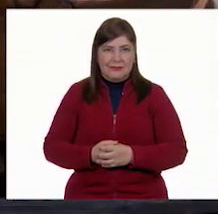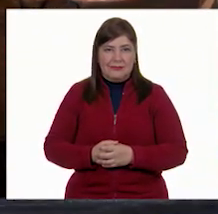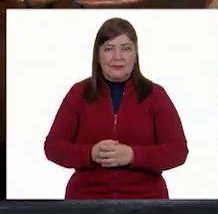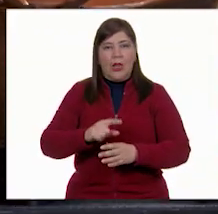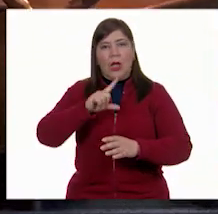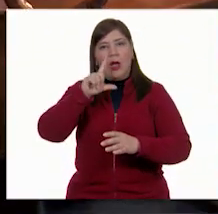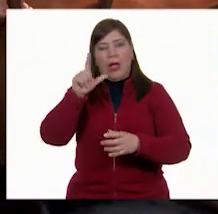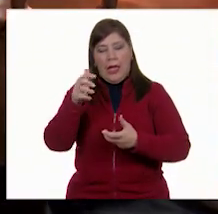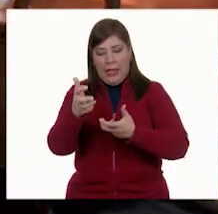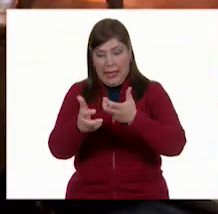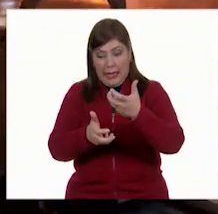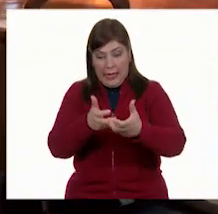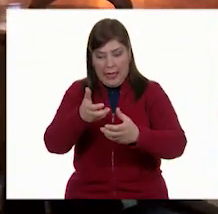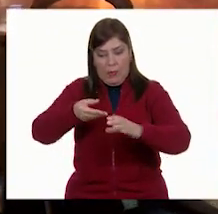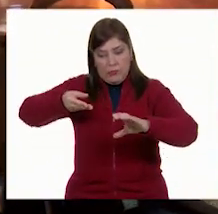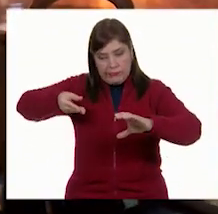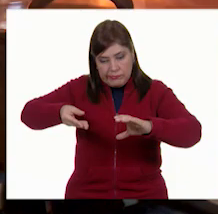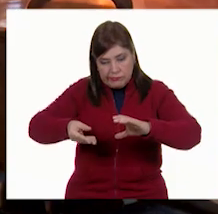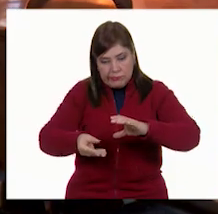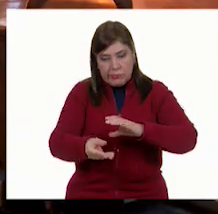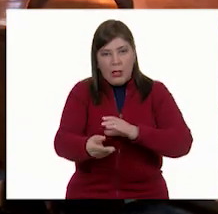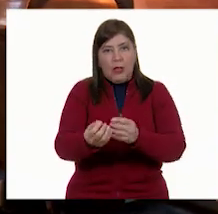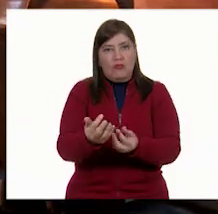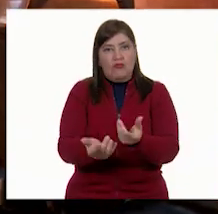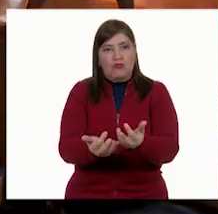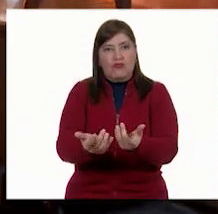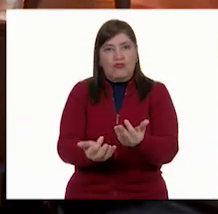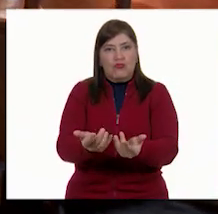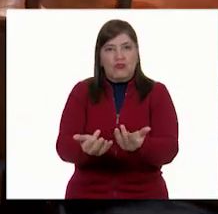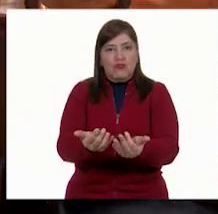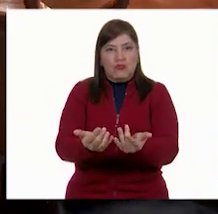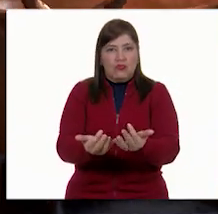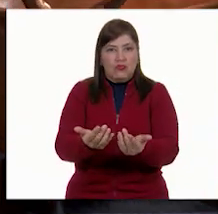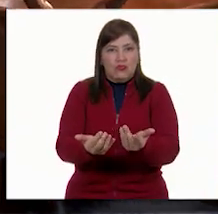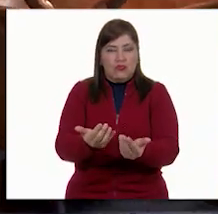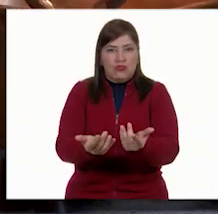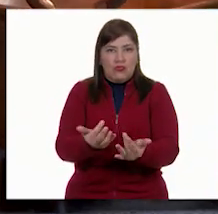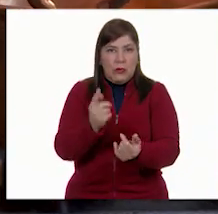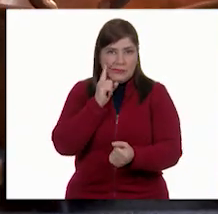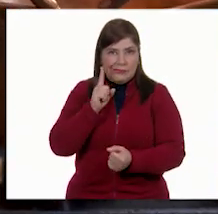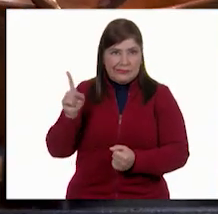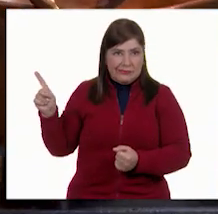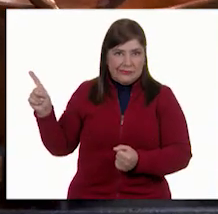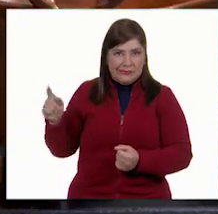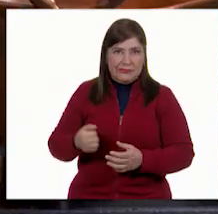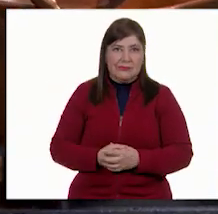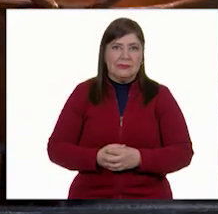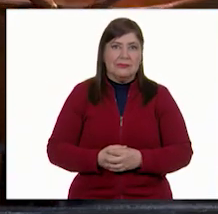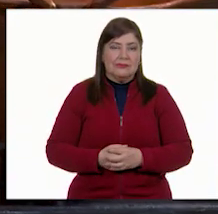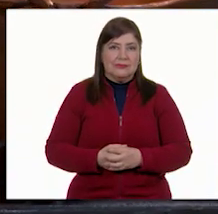Y lo ponemos en el aceite que ya se está calentando.